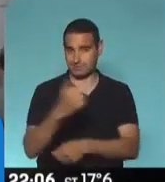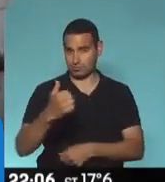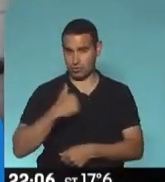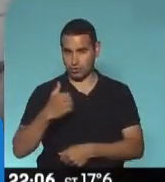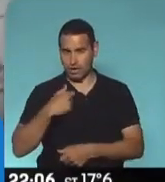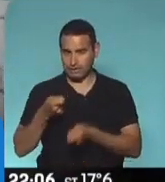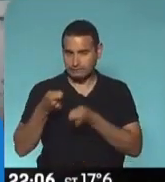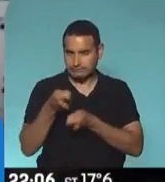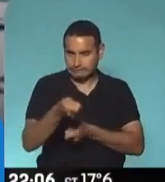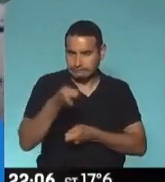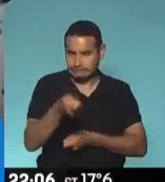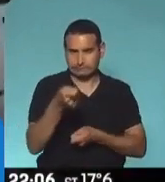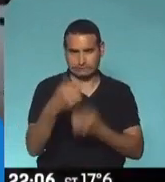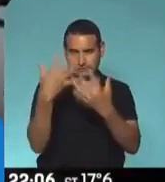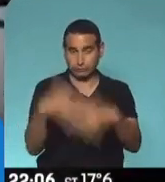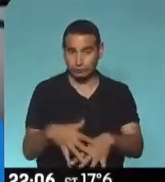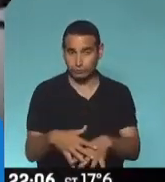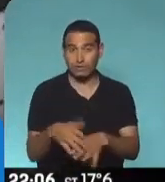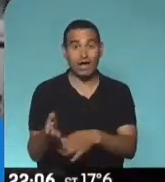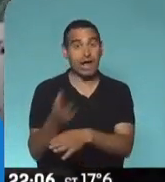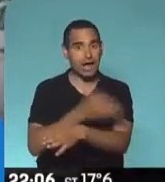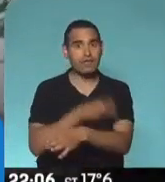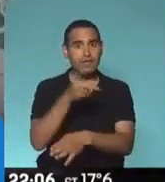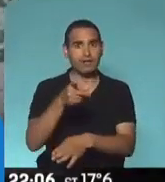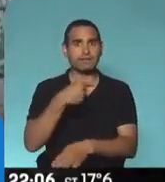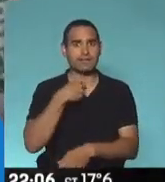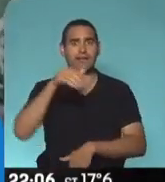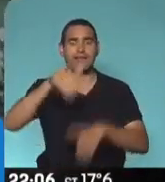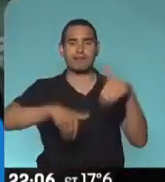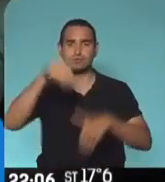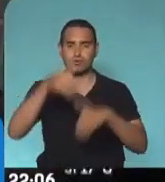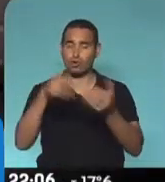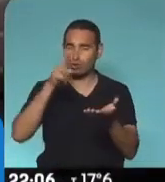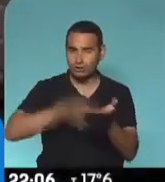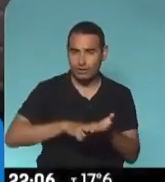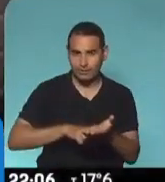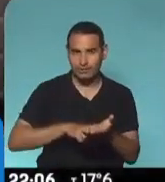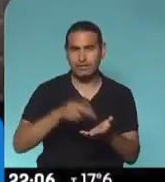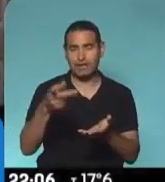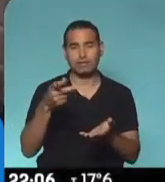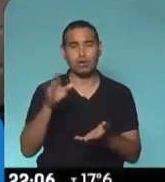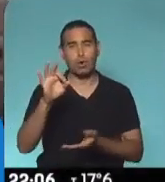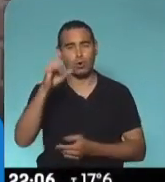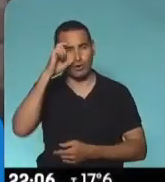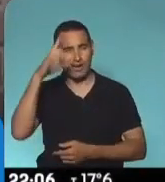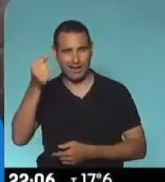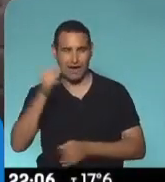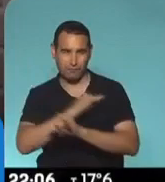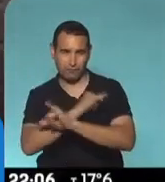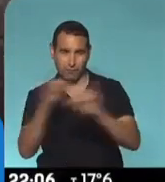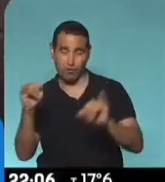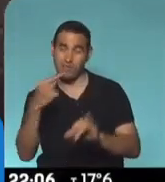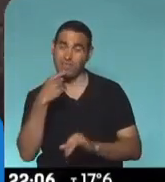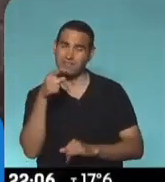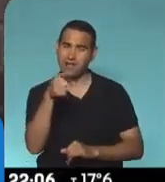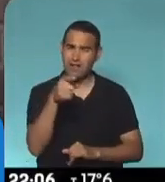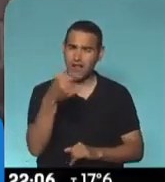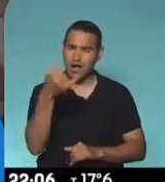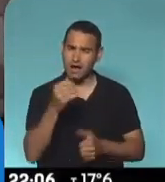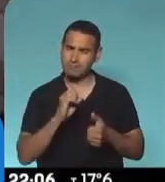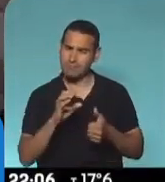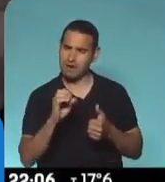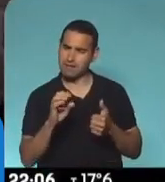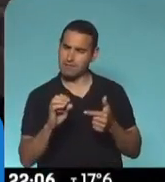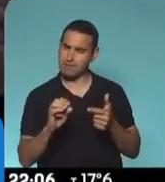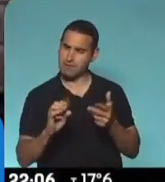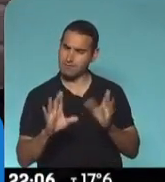que, horas antes, había convocado a nuevas elecciones aceptando el informe de la OEA, que informó sobre supuestas irregularidades